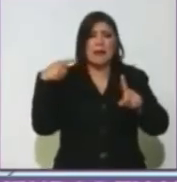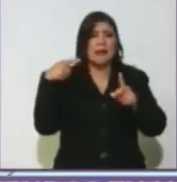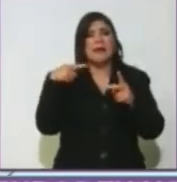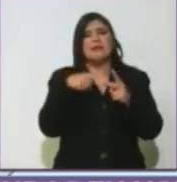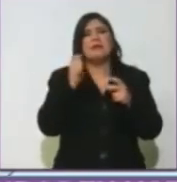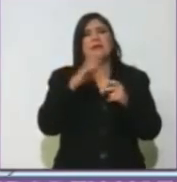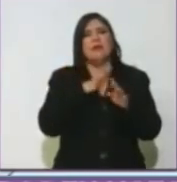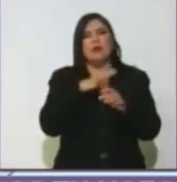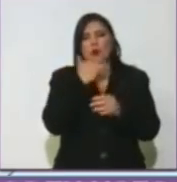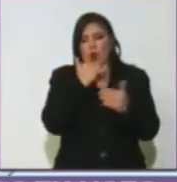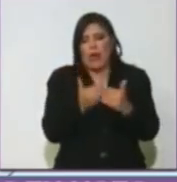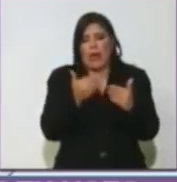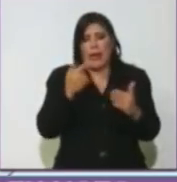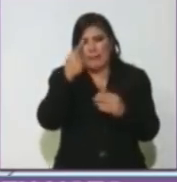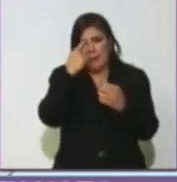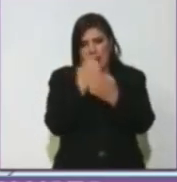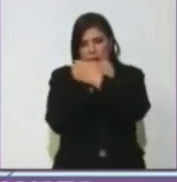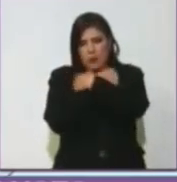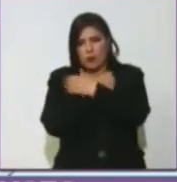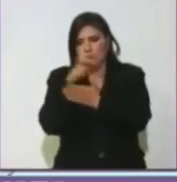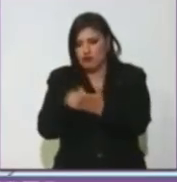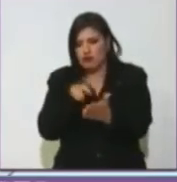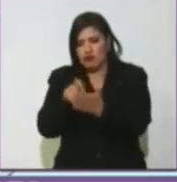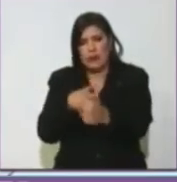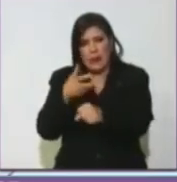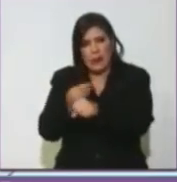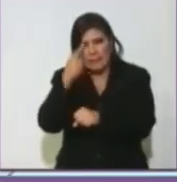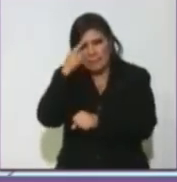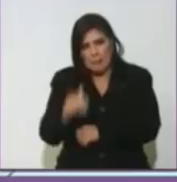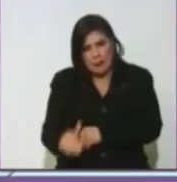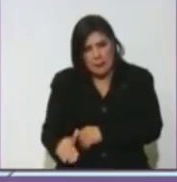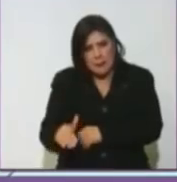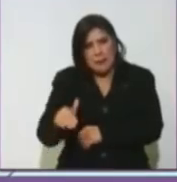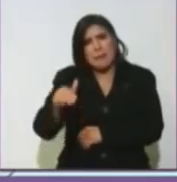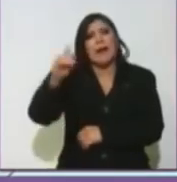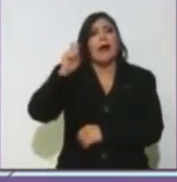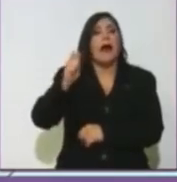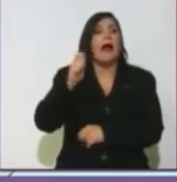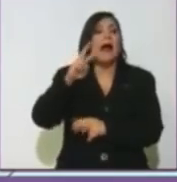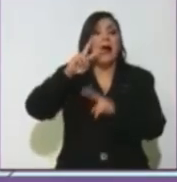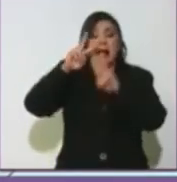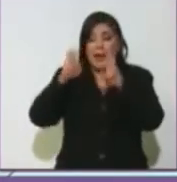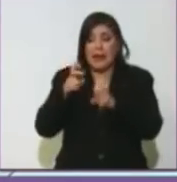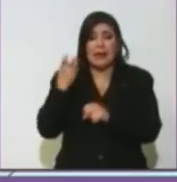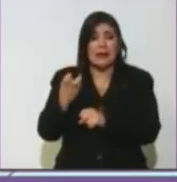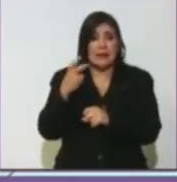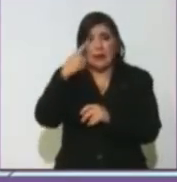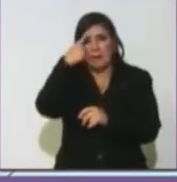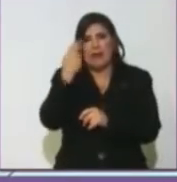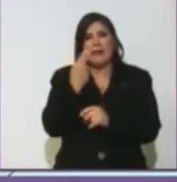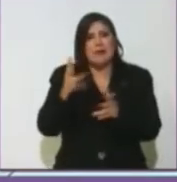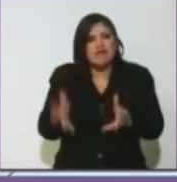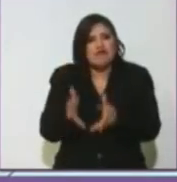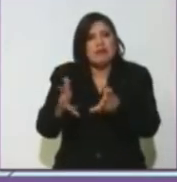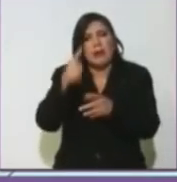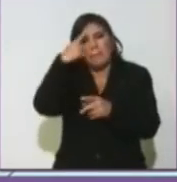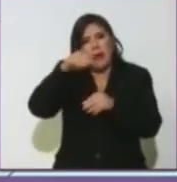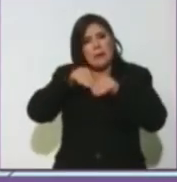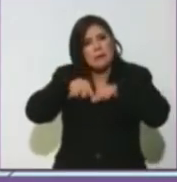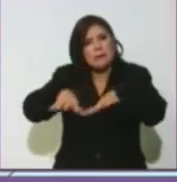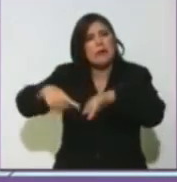desde el punto de vista de la educación necesitamos fortalecer el tema y generar una cultura de